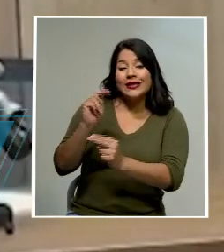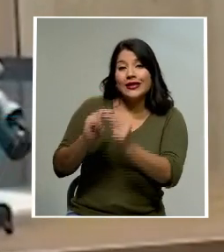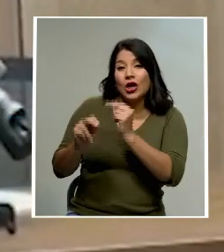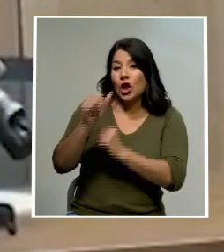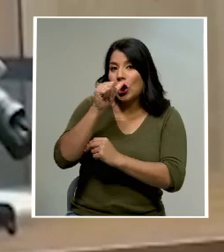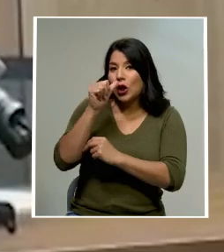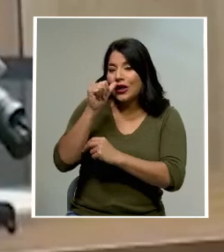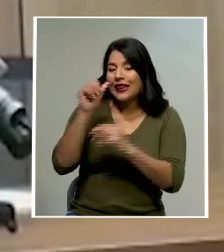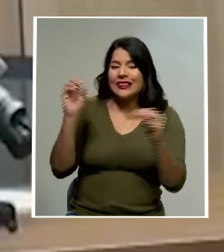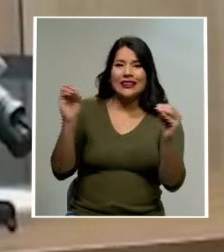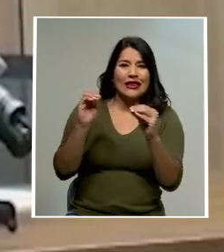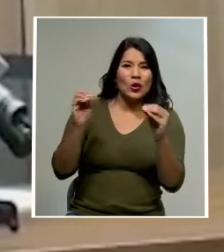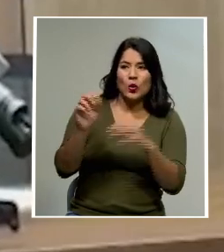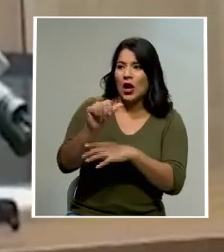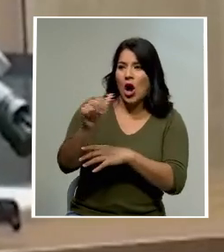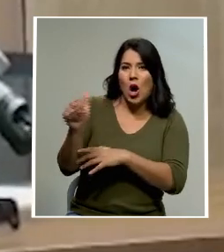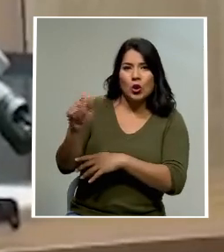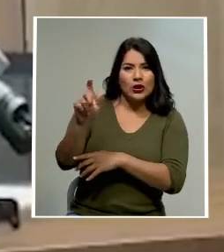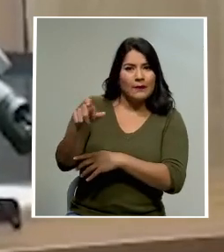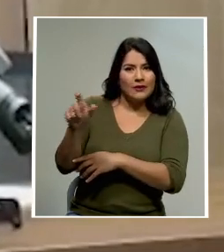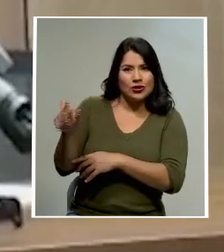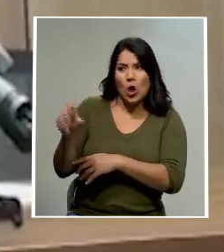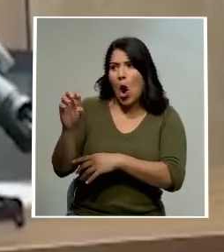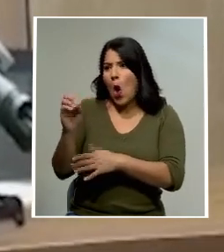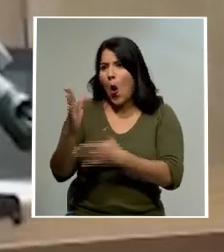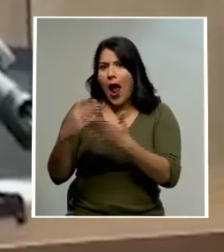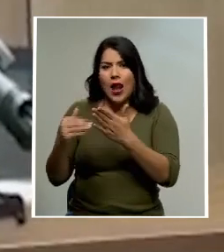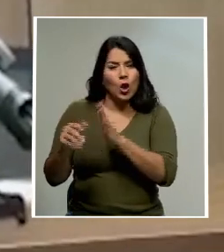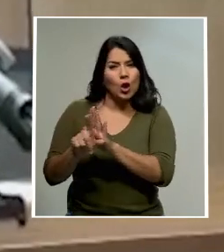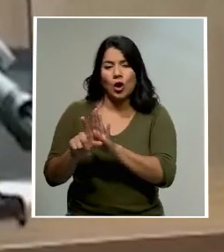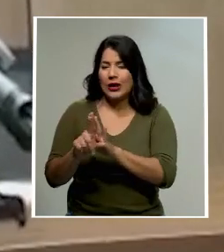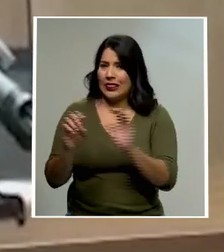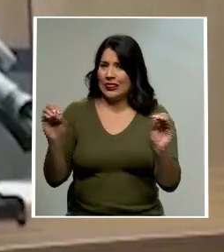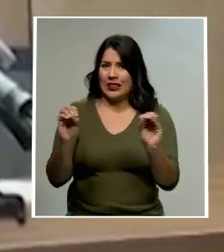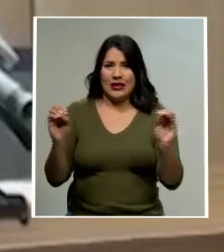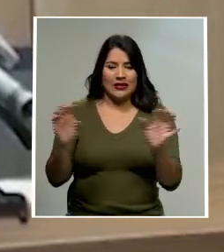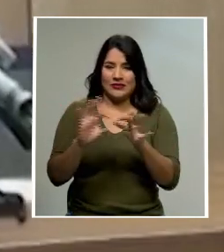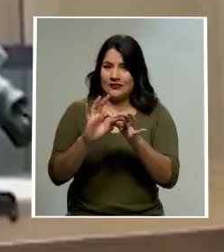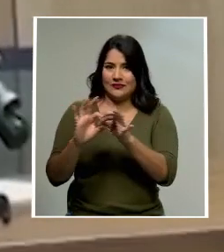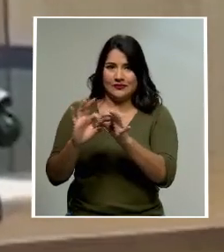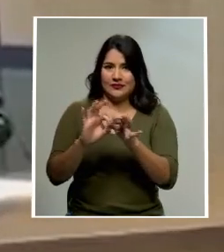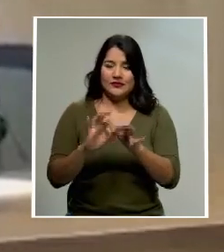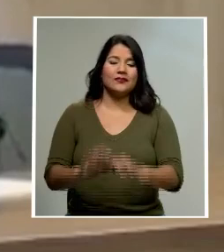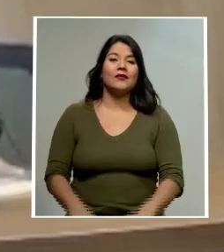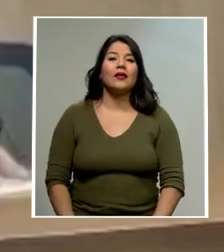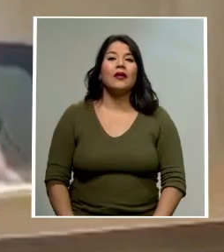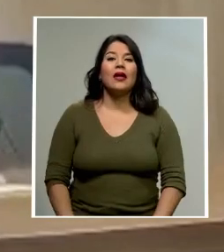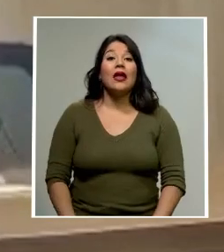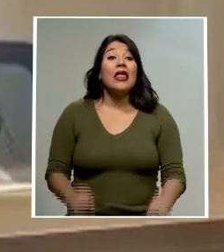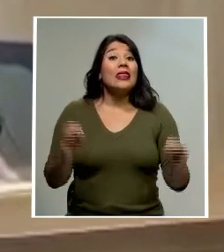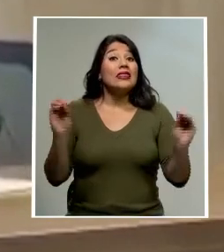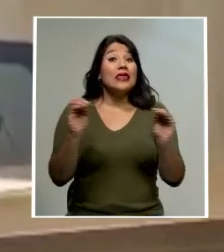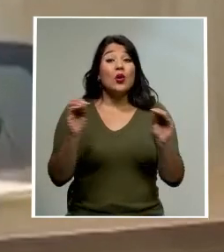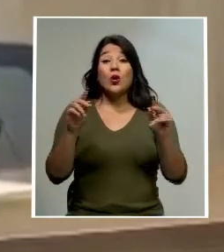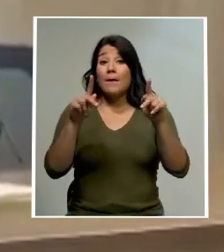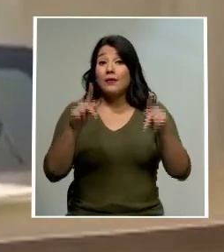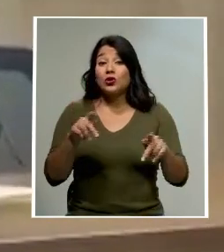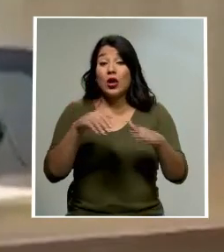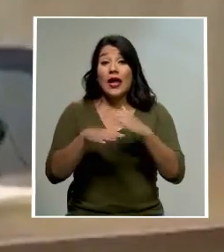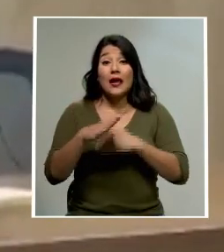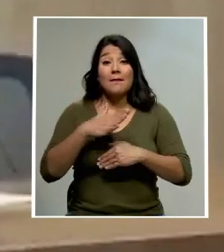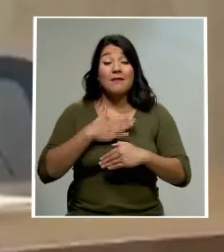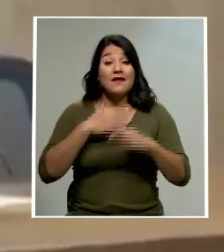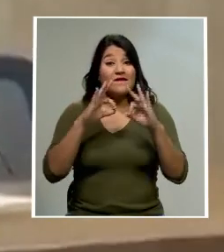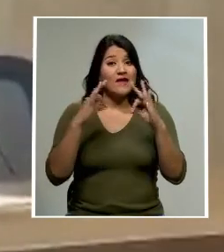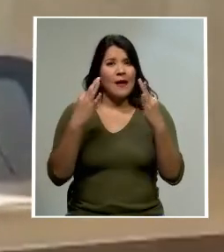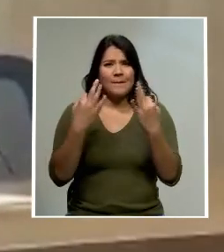cualquier otra actividad ilícita o irregular. Tampoco ningún miembro de mi familia es parte de